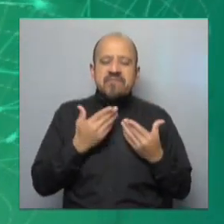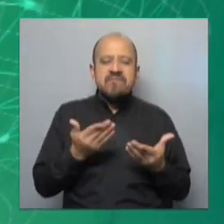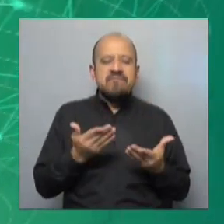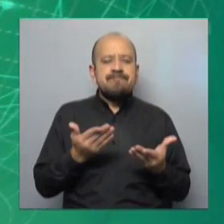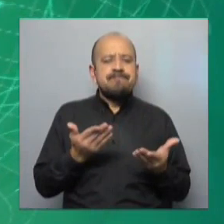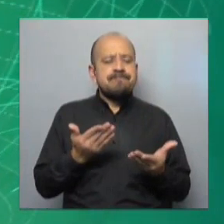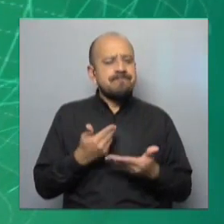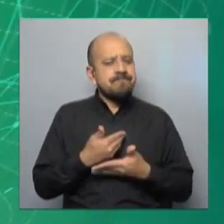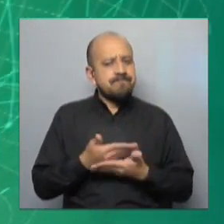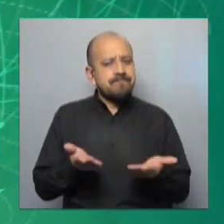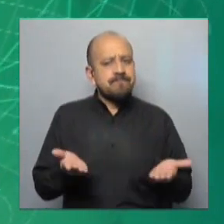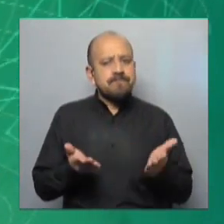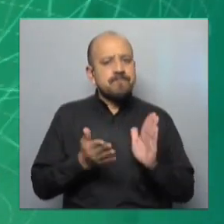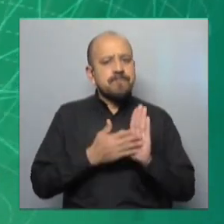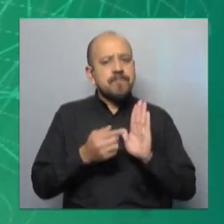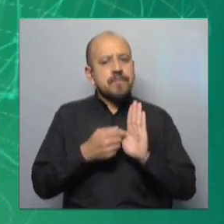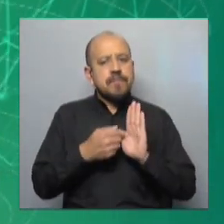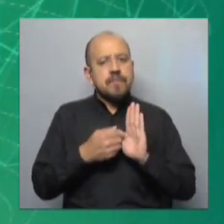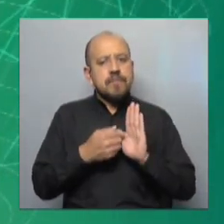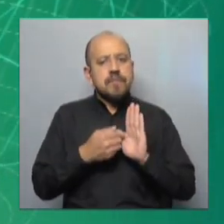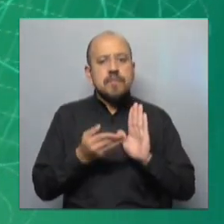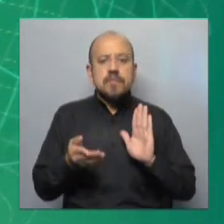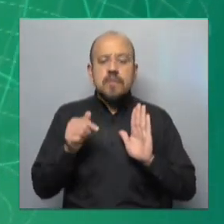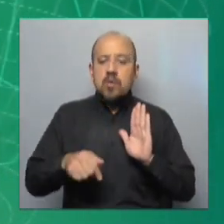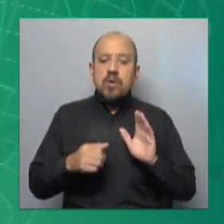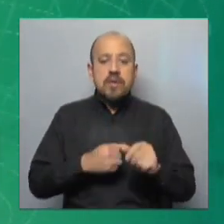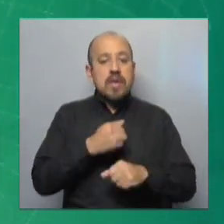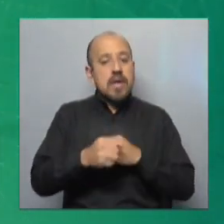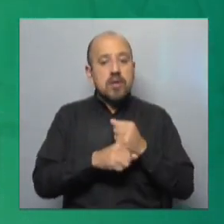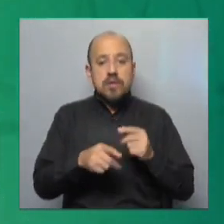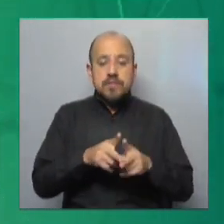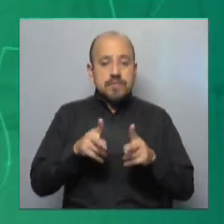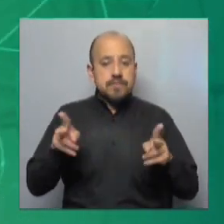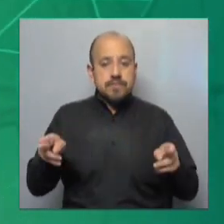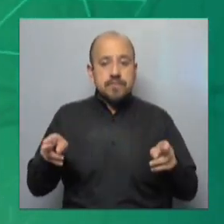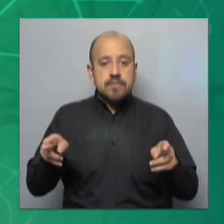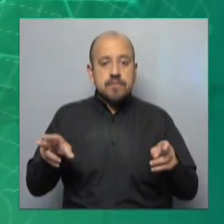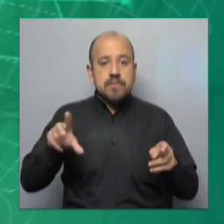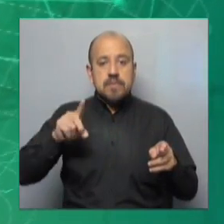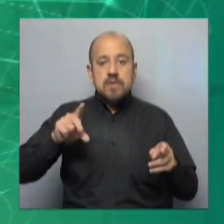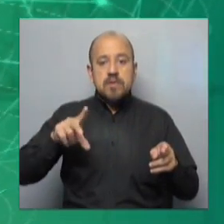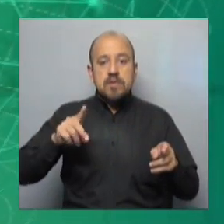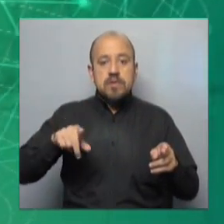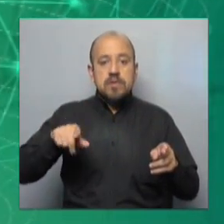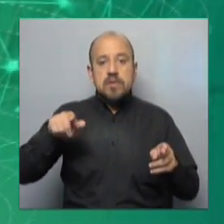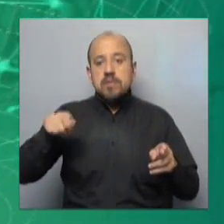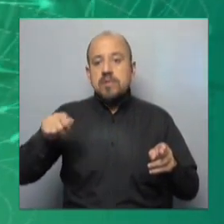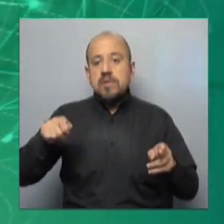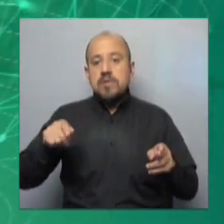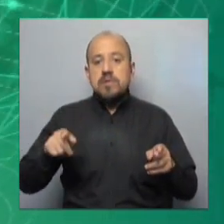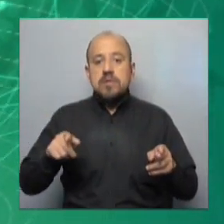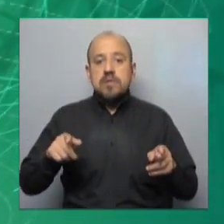demostrar tanto en lo que va del año como en los 12 meses últimos el